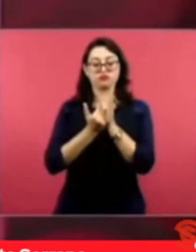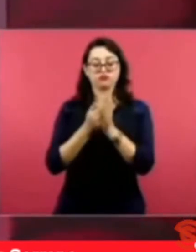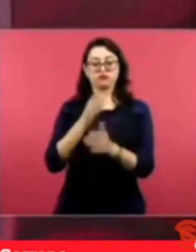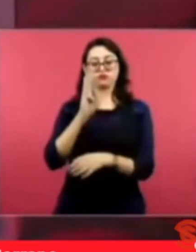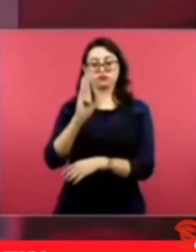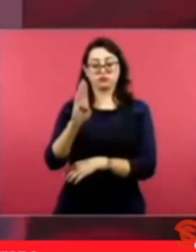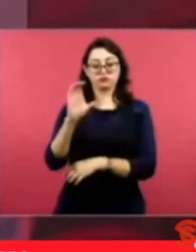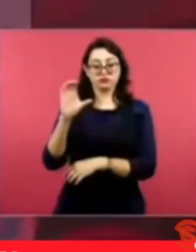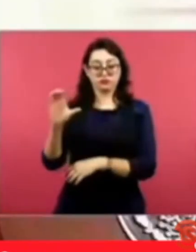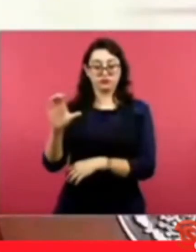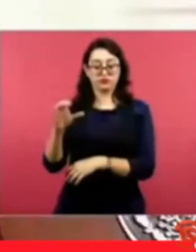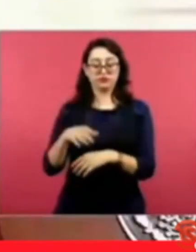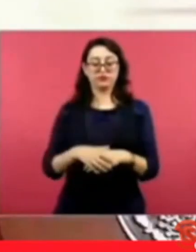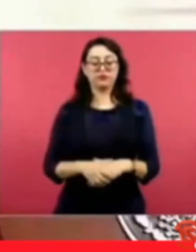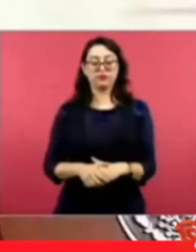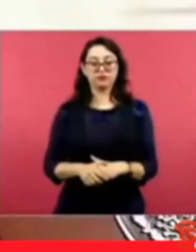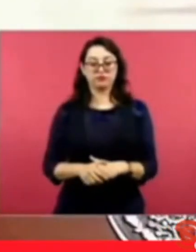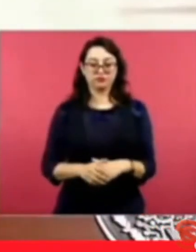Baja California,